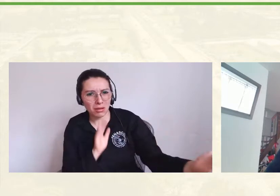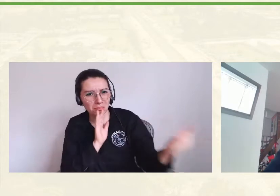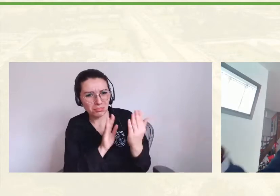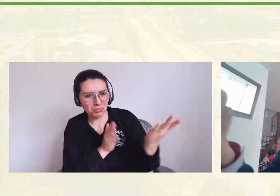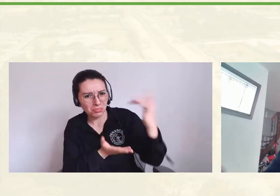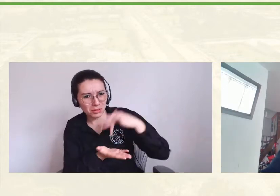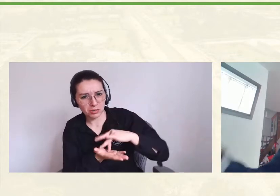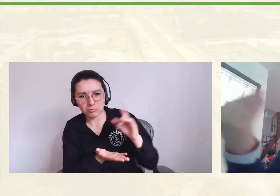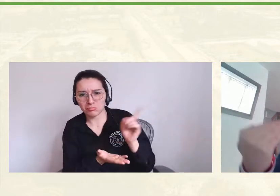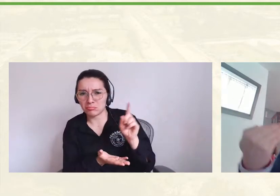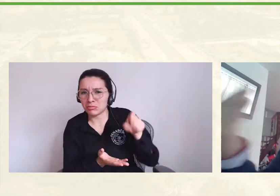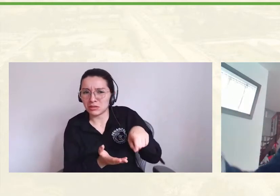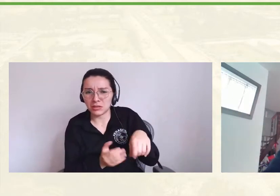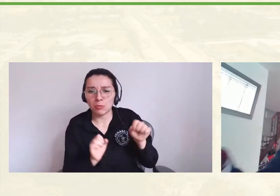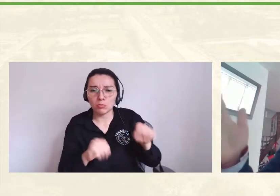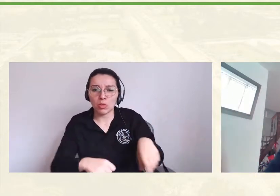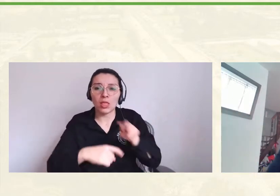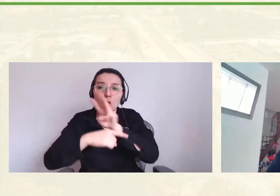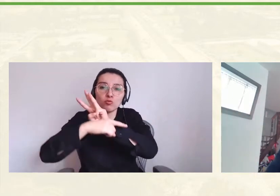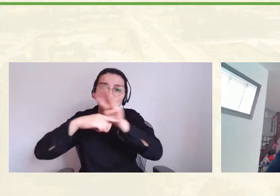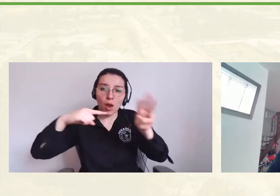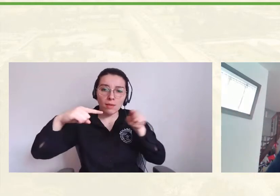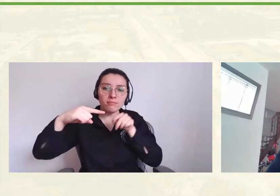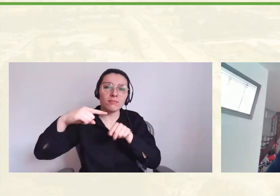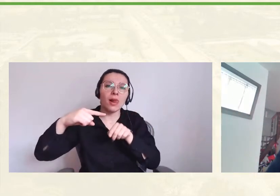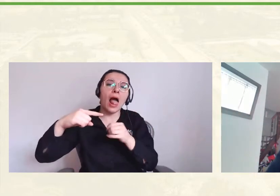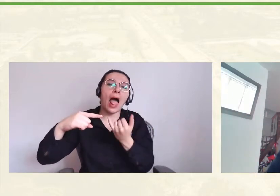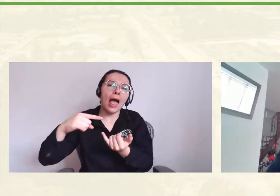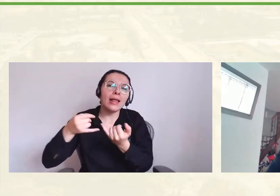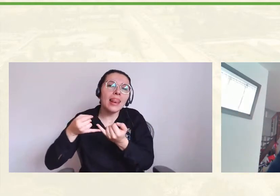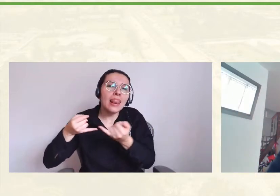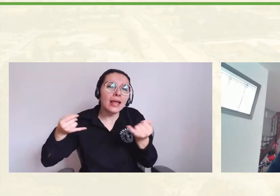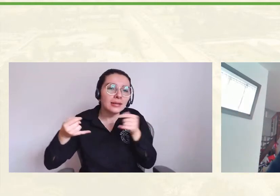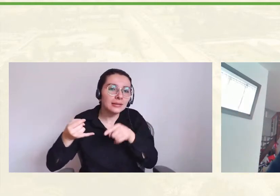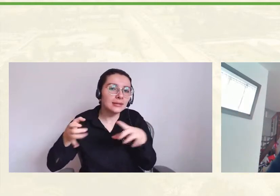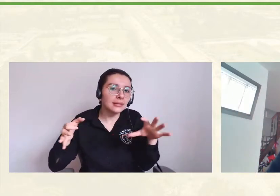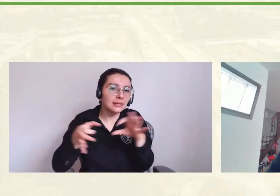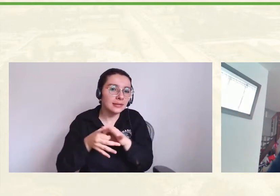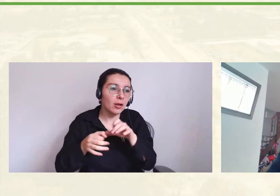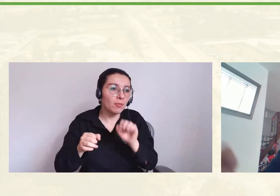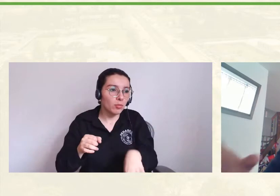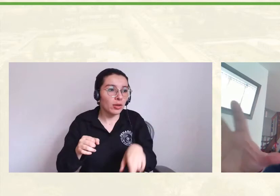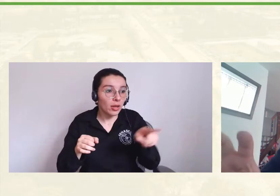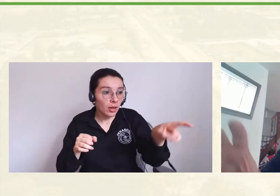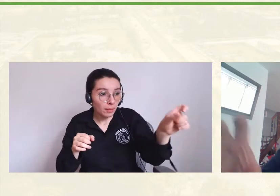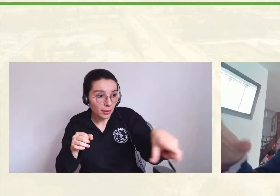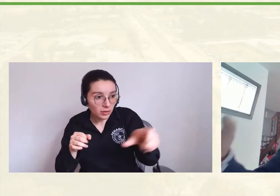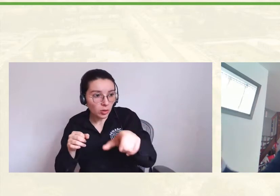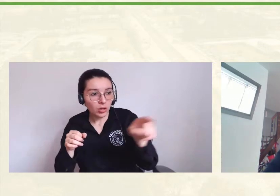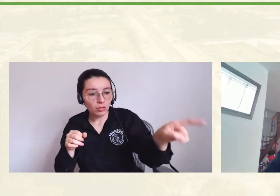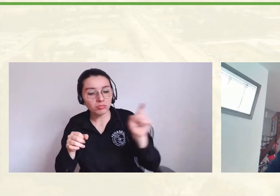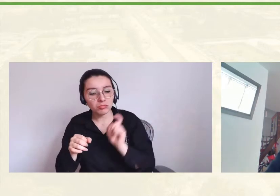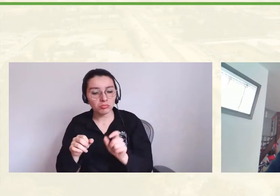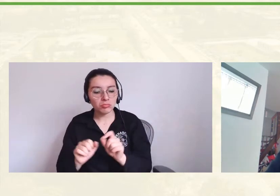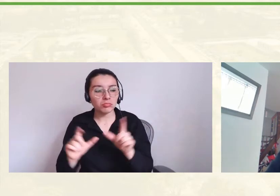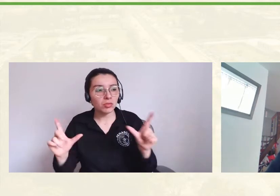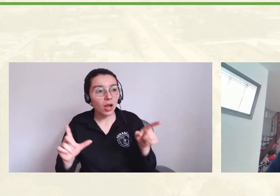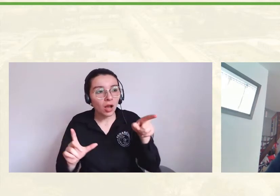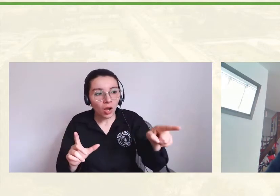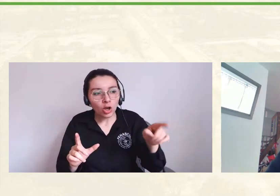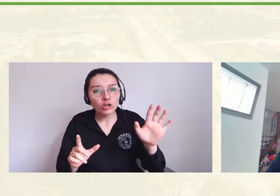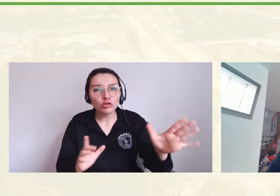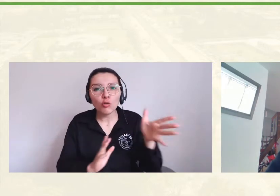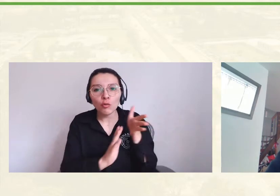unos códigos para poder validar que la persona que va a votar realmente sea el propietario del predio. Eso es parte de lo que se hace con el equipo que